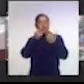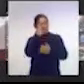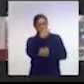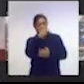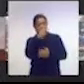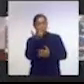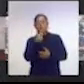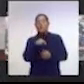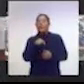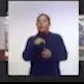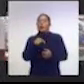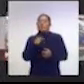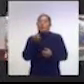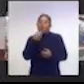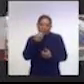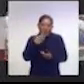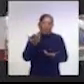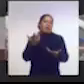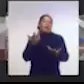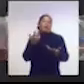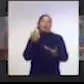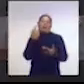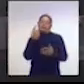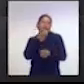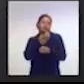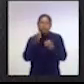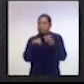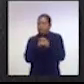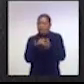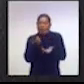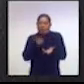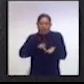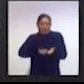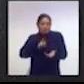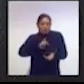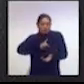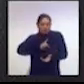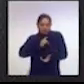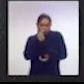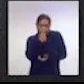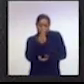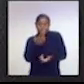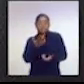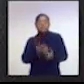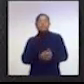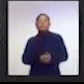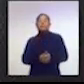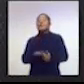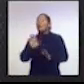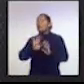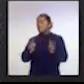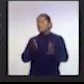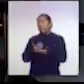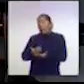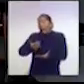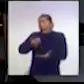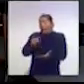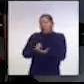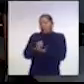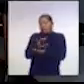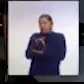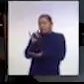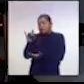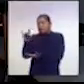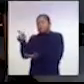Todo esto, insisto, para aquellos estudiantes que ya fueron seleccionados por el Colegio de Tlaxcala y que están estudiando un